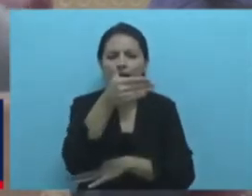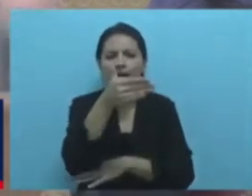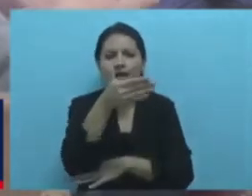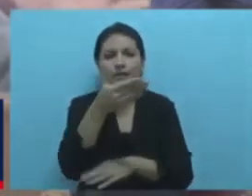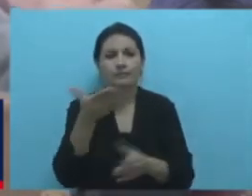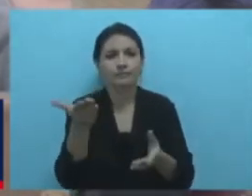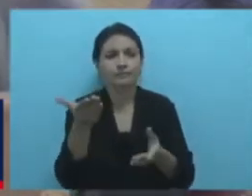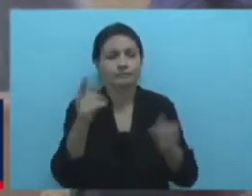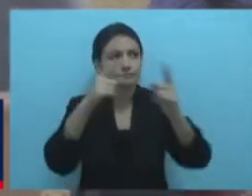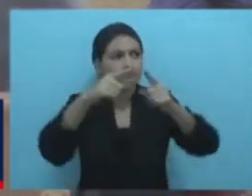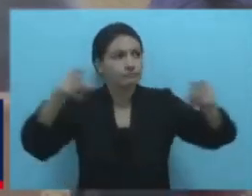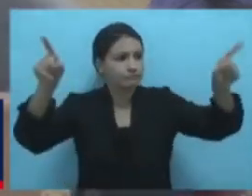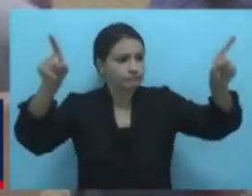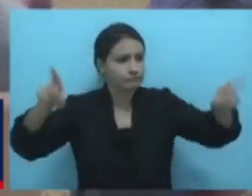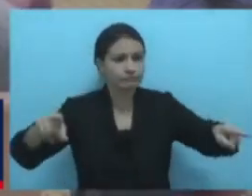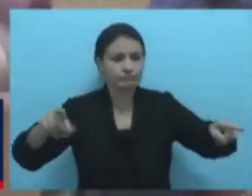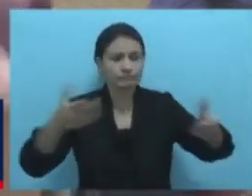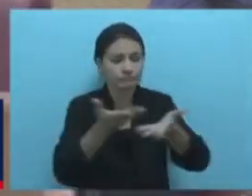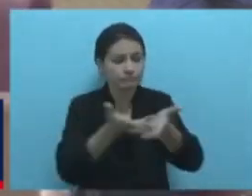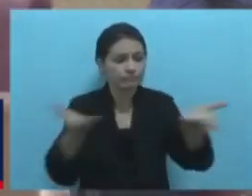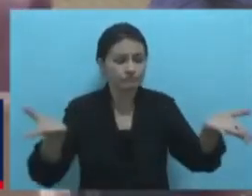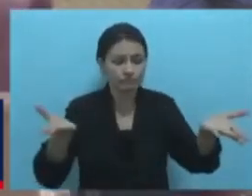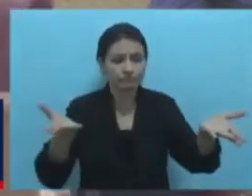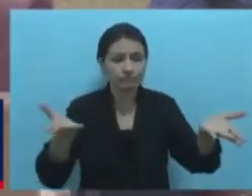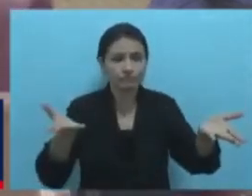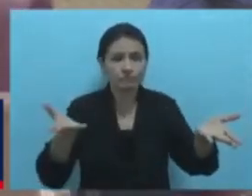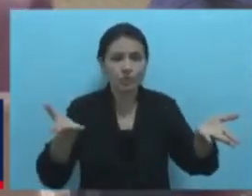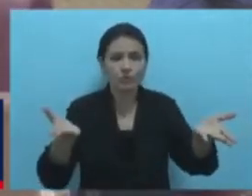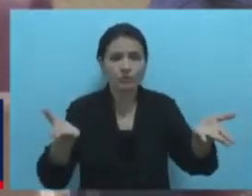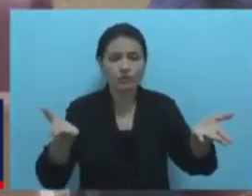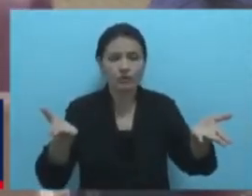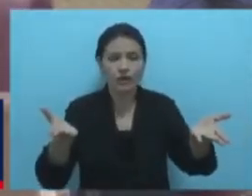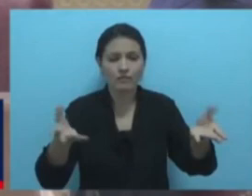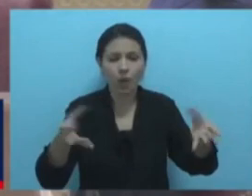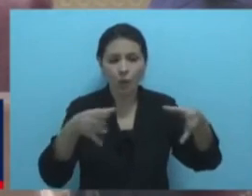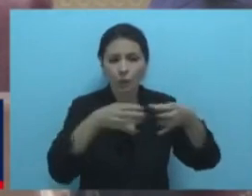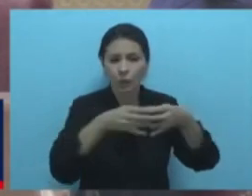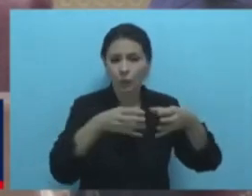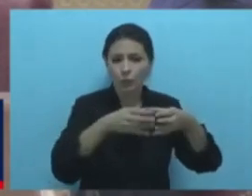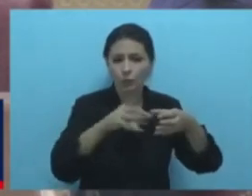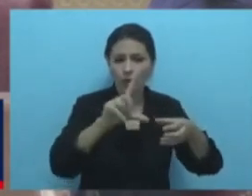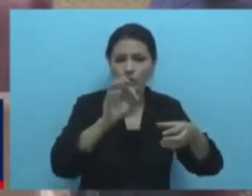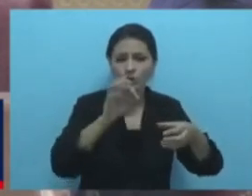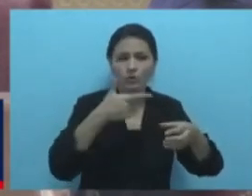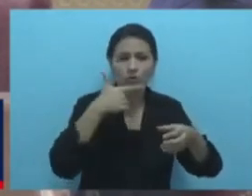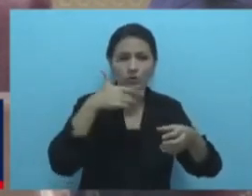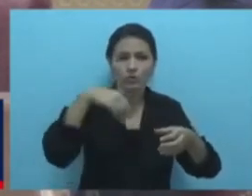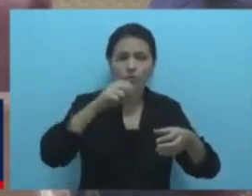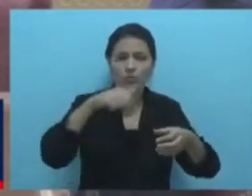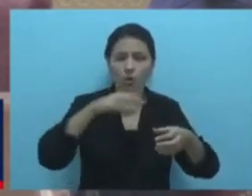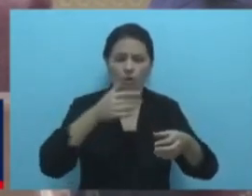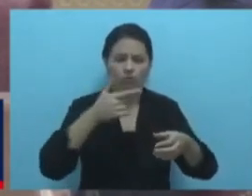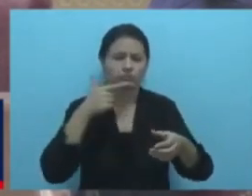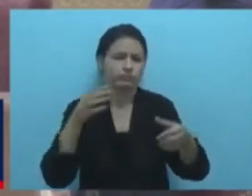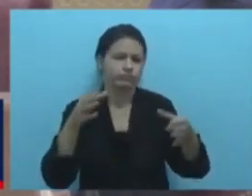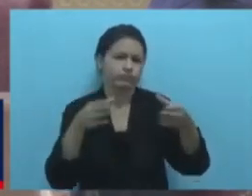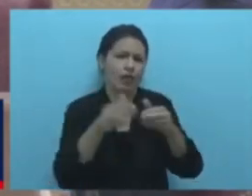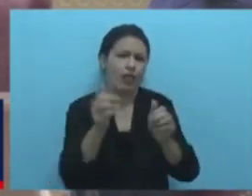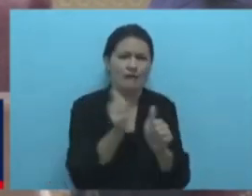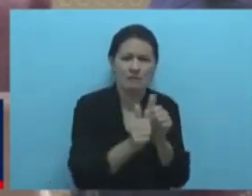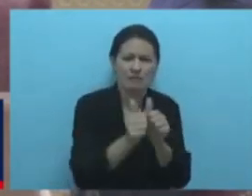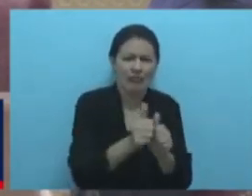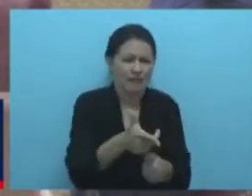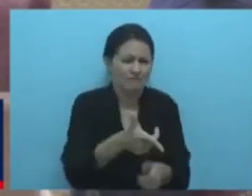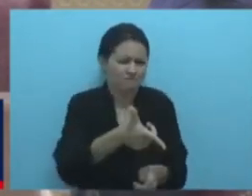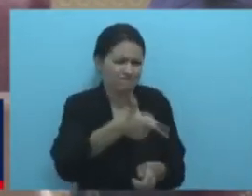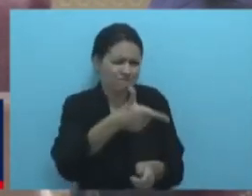era extraordinaria porque era la síntesis de una parte de la banda de los monos una banda empresarial asesina